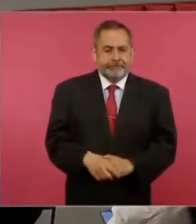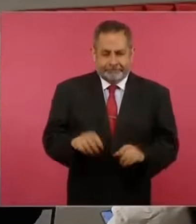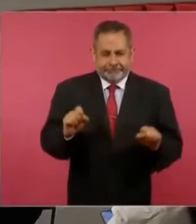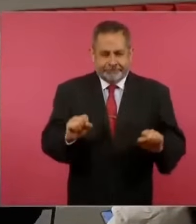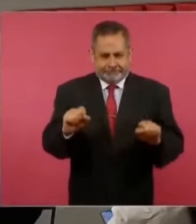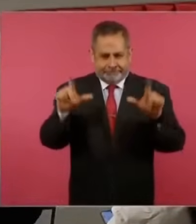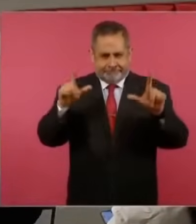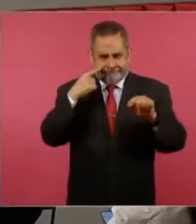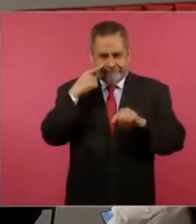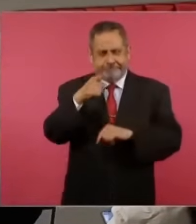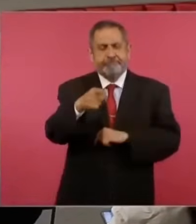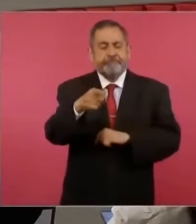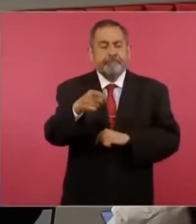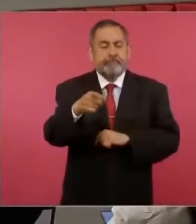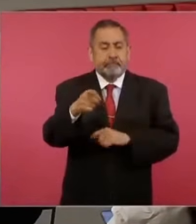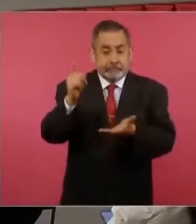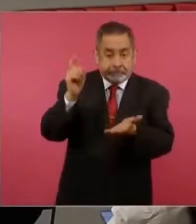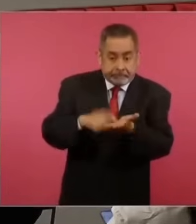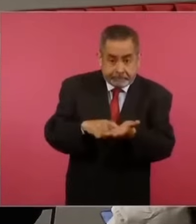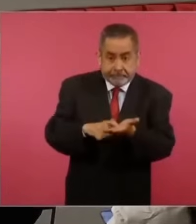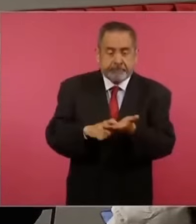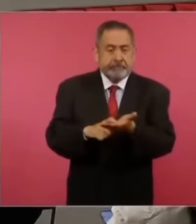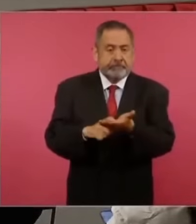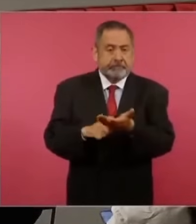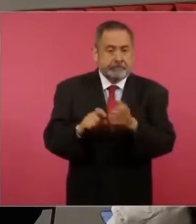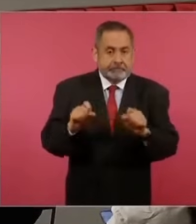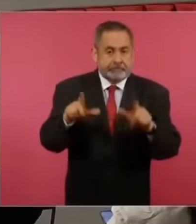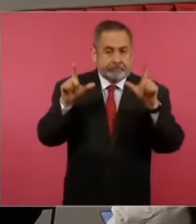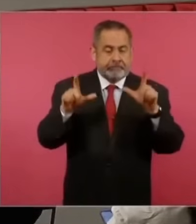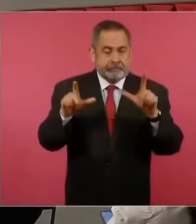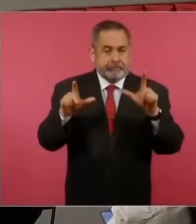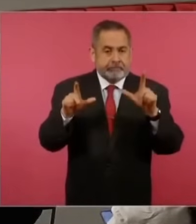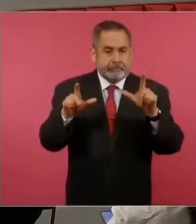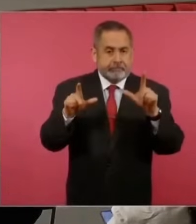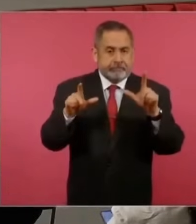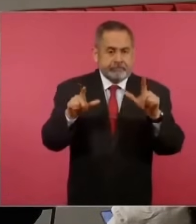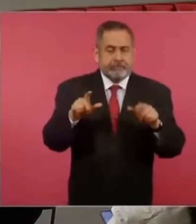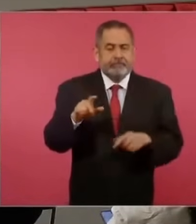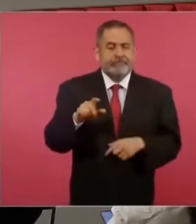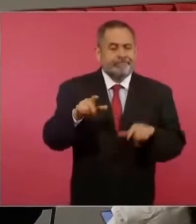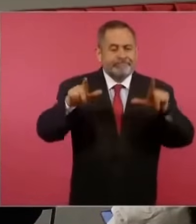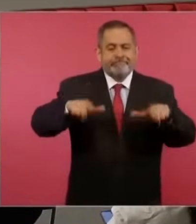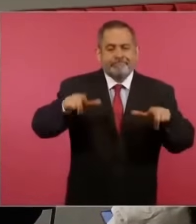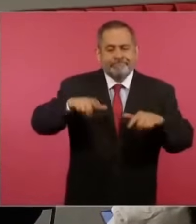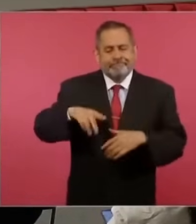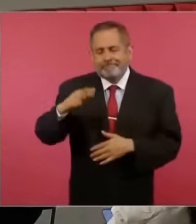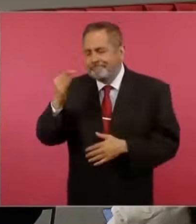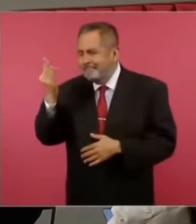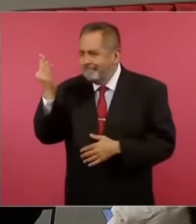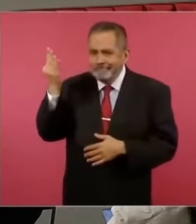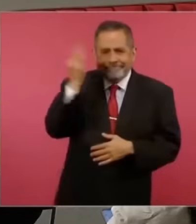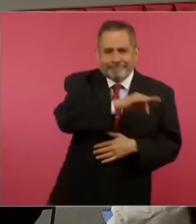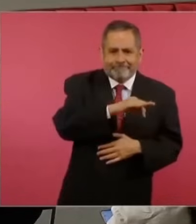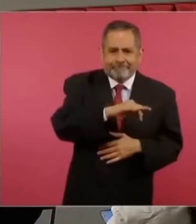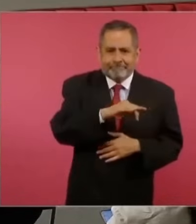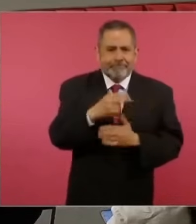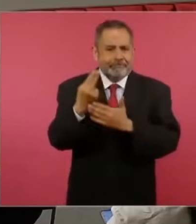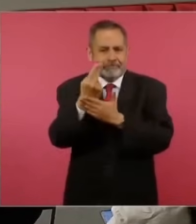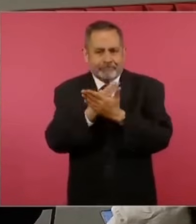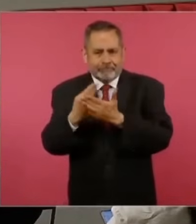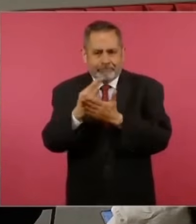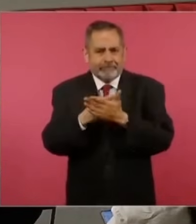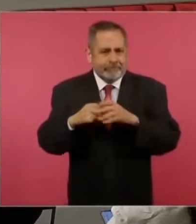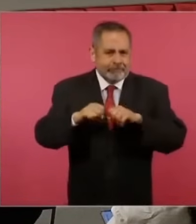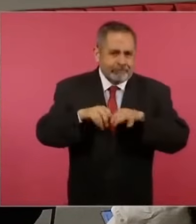de esta imagen. Al hacer clic a este anuncio, llegan a sitios web apócrifos, en donde utilizan logos de televisorias